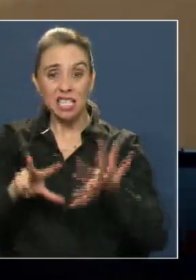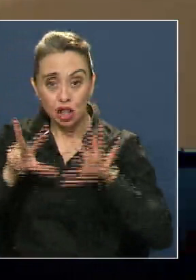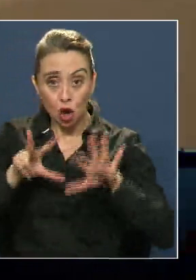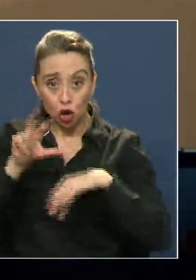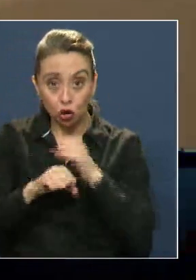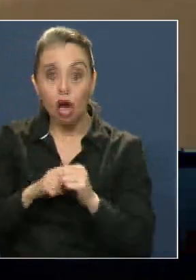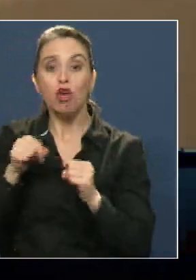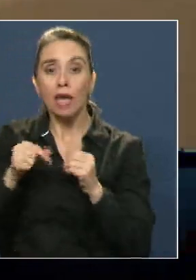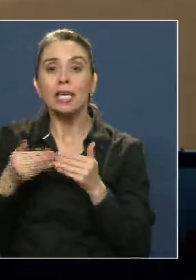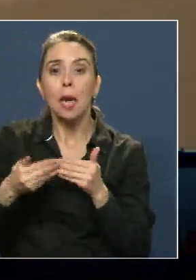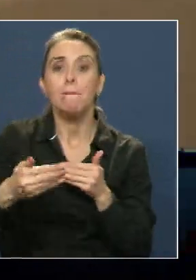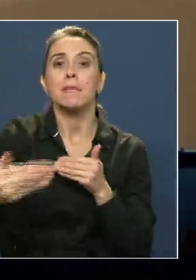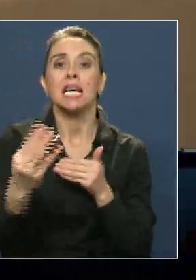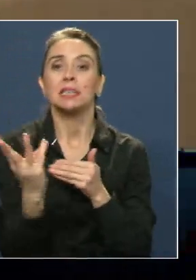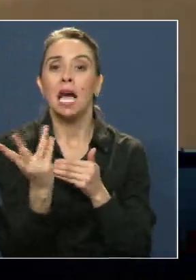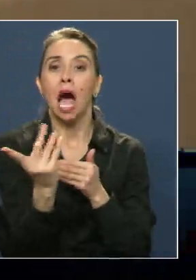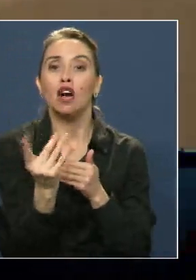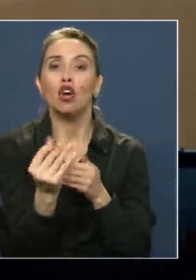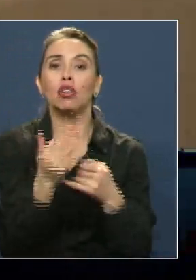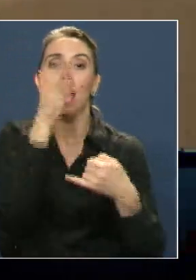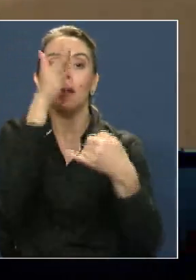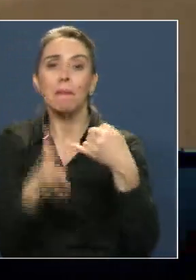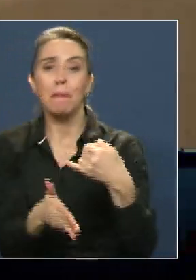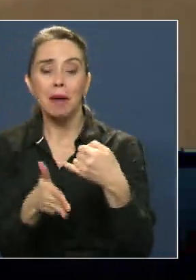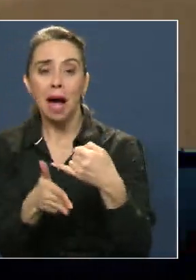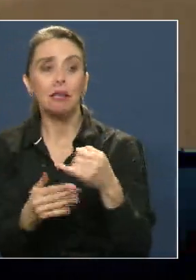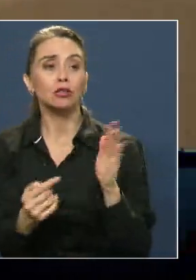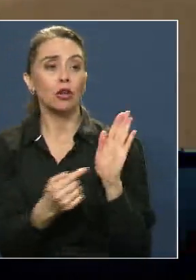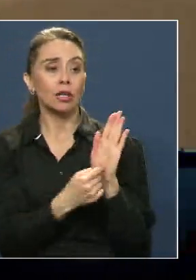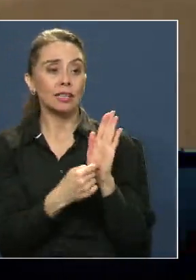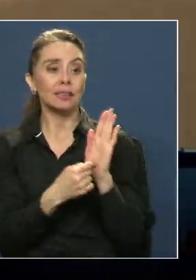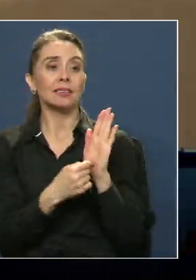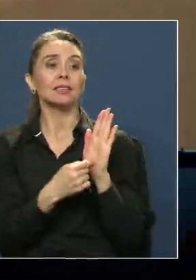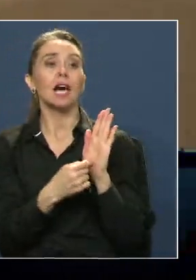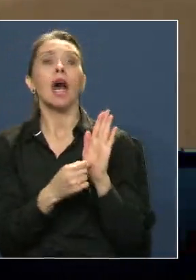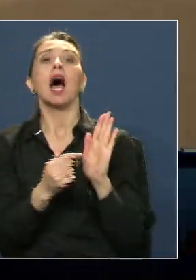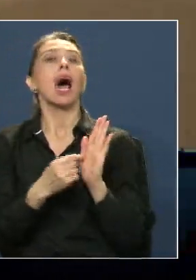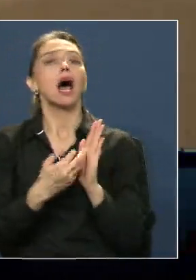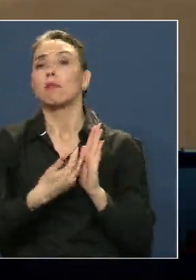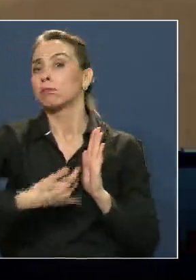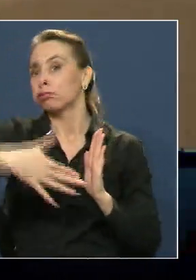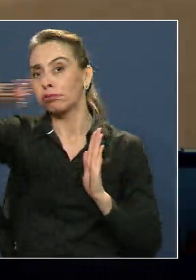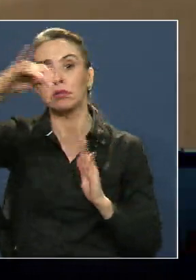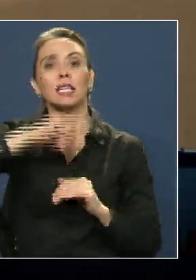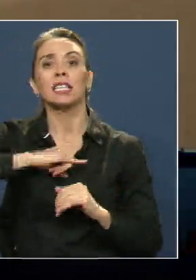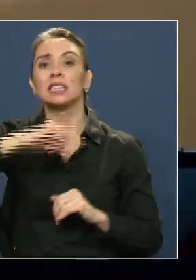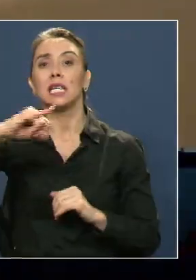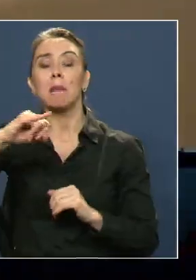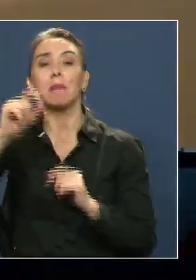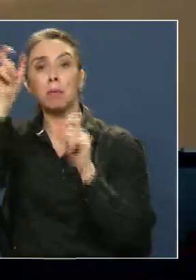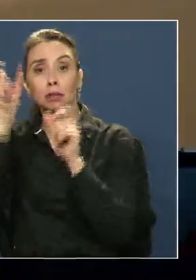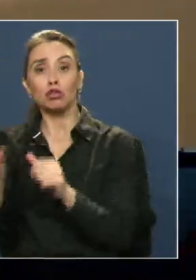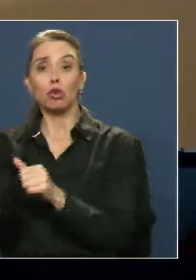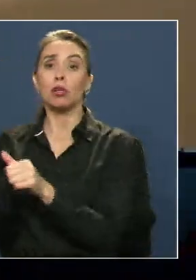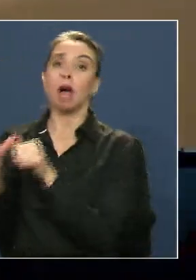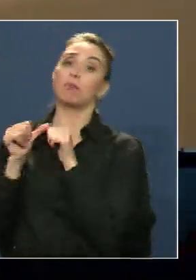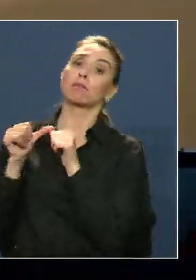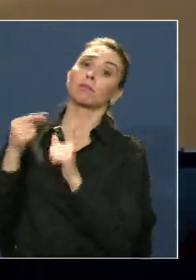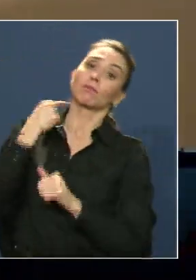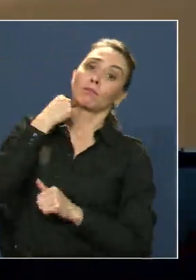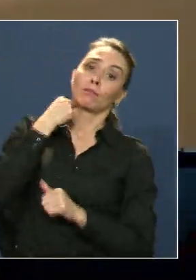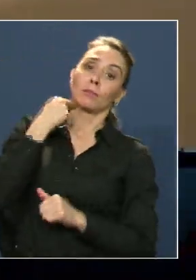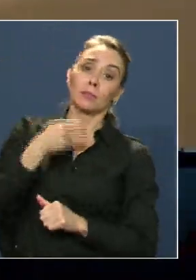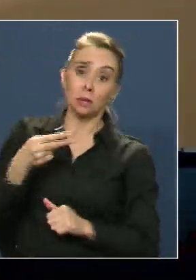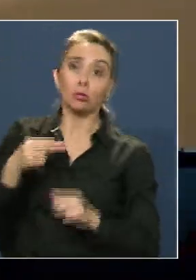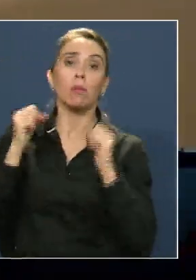ley, van a empezar a correr, o sea, no, nunca van a volver a correr, van a ser delitos declarados imprescriptibles. Y